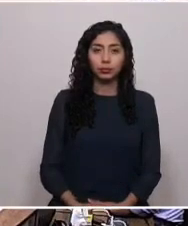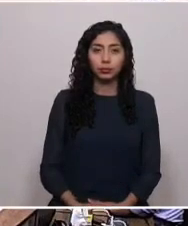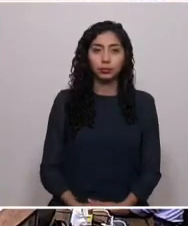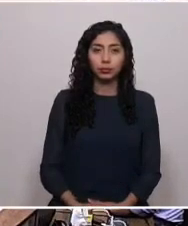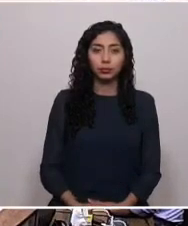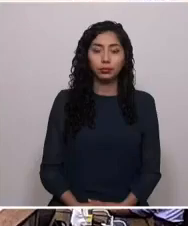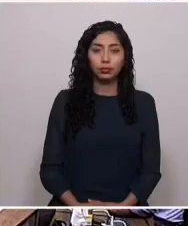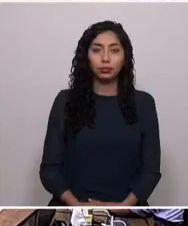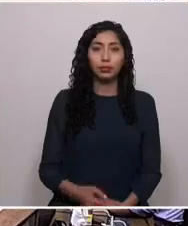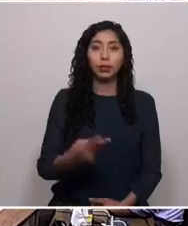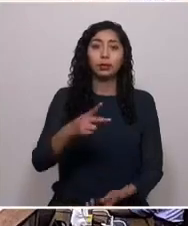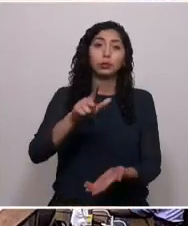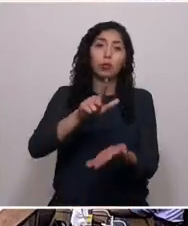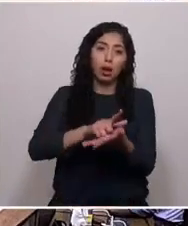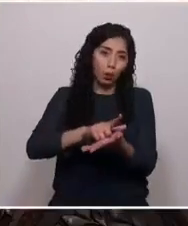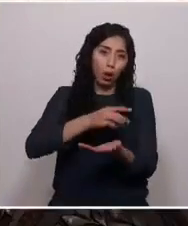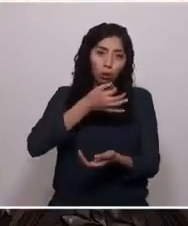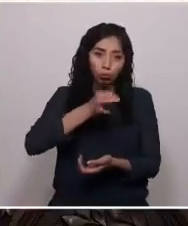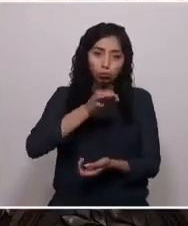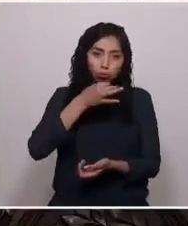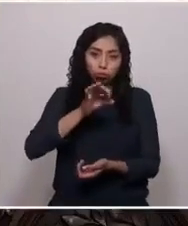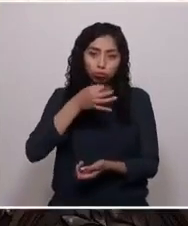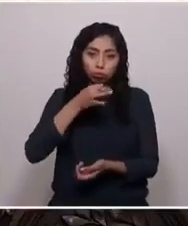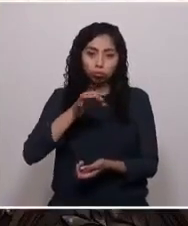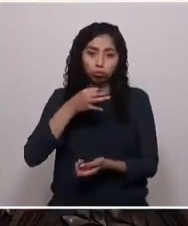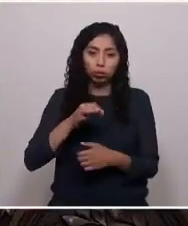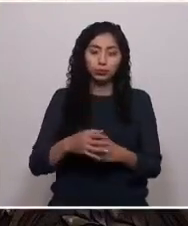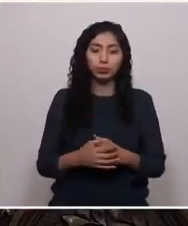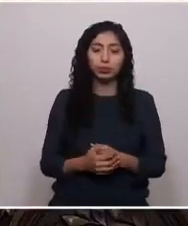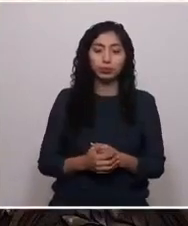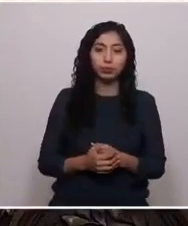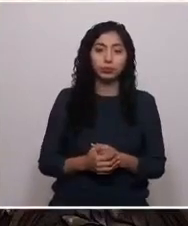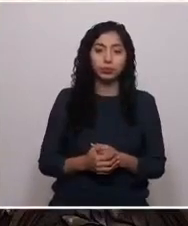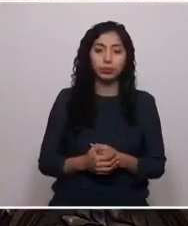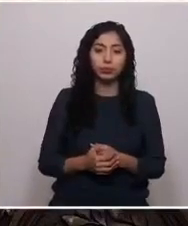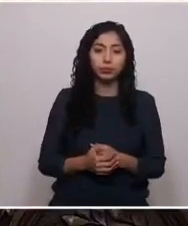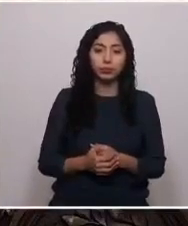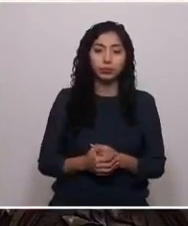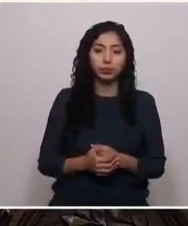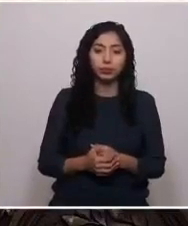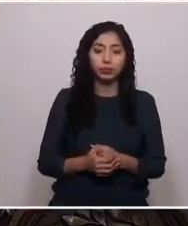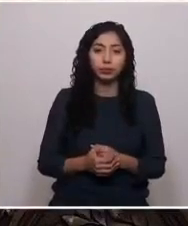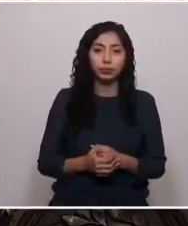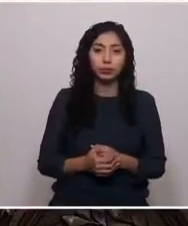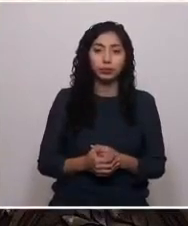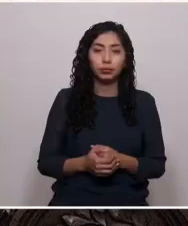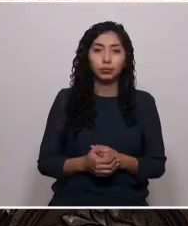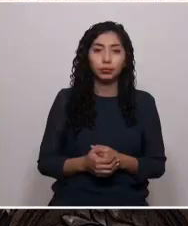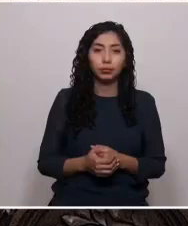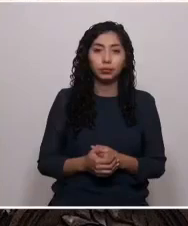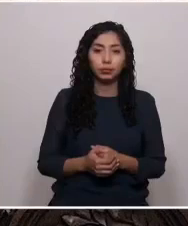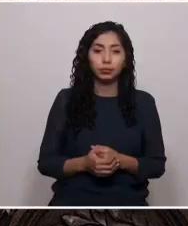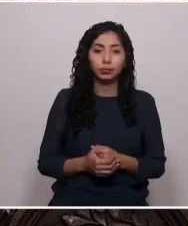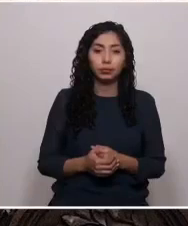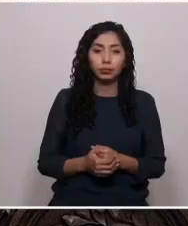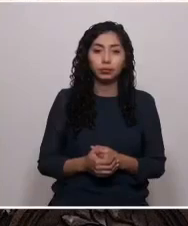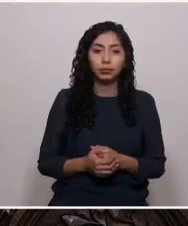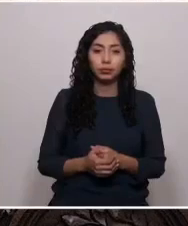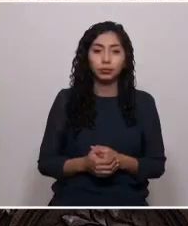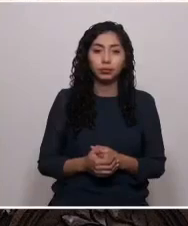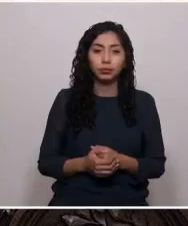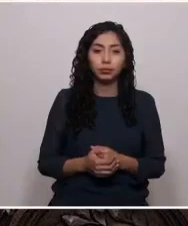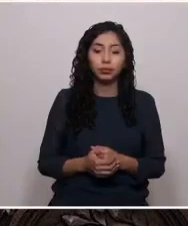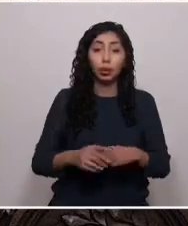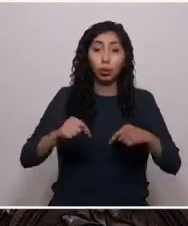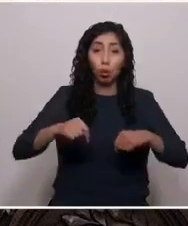Sansak, Pichaucota, Callajía, Guacina. Oirico, Chaya, Painacota, Yacuzma. Hoy seré la voz de